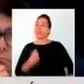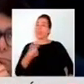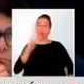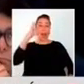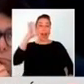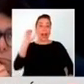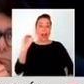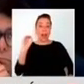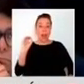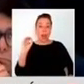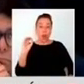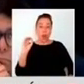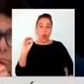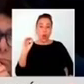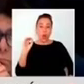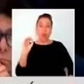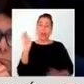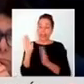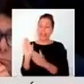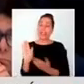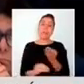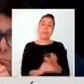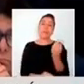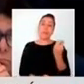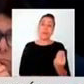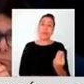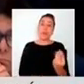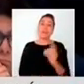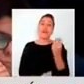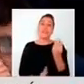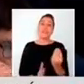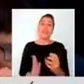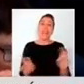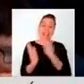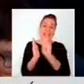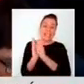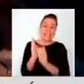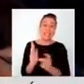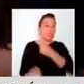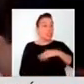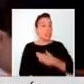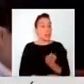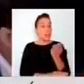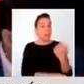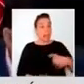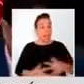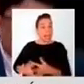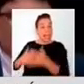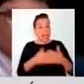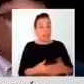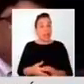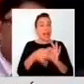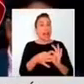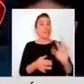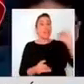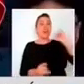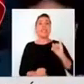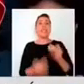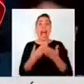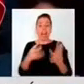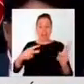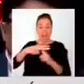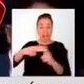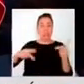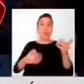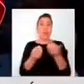la petición correcta, no creo que esté correctamente formulada. Si vamos a pedir a los Estados Unidos, que gracias a Dios sí abren sus archivos, porque son una democracia,